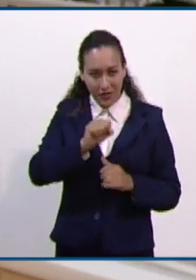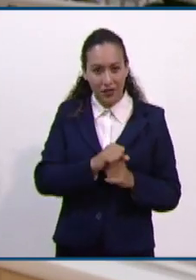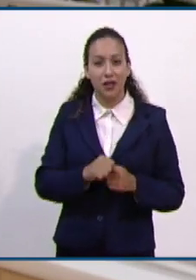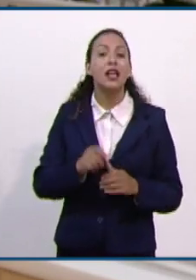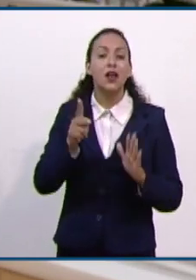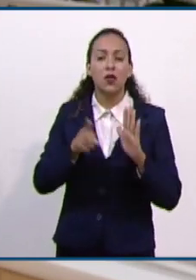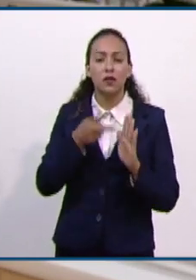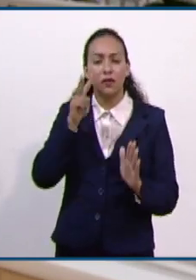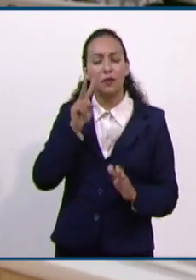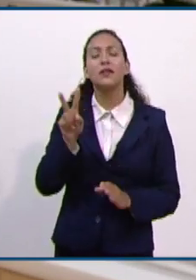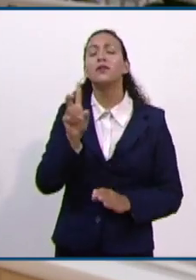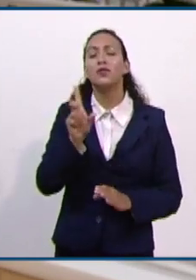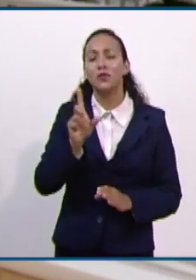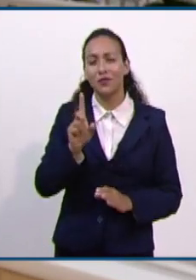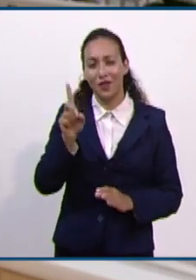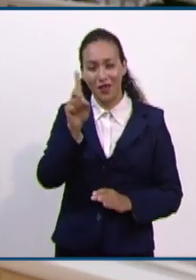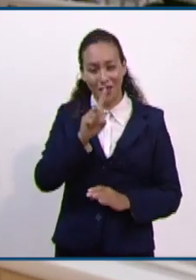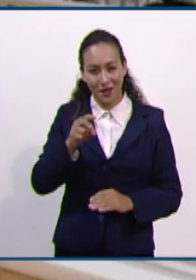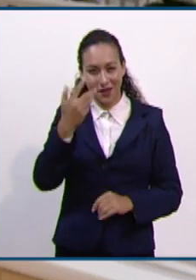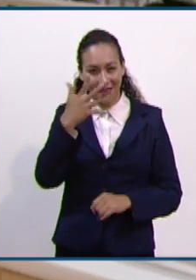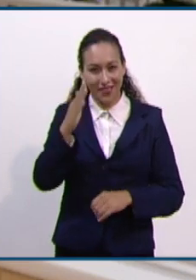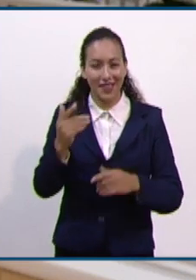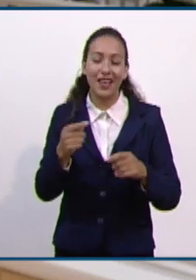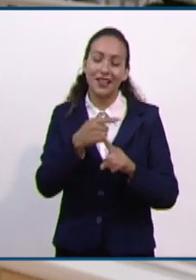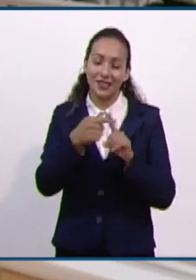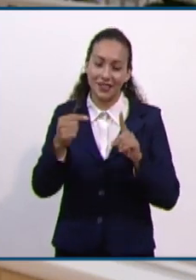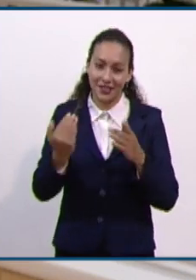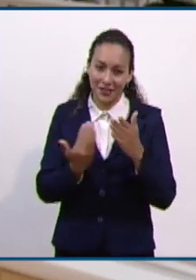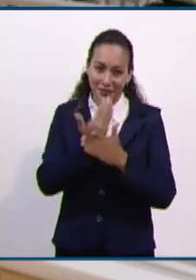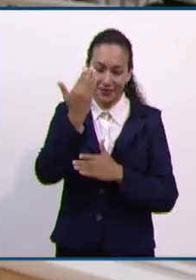su repetición el domingo a las 10:30 de la